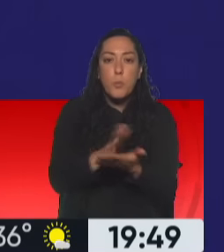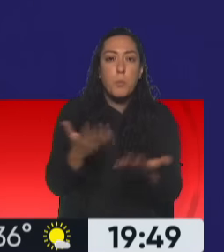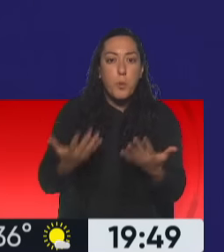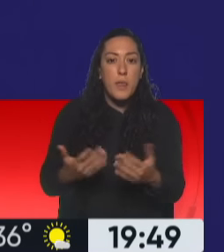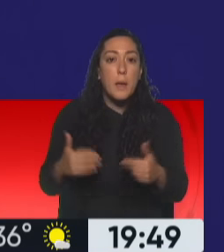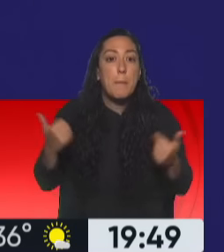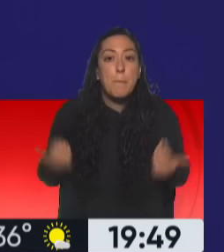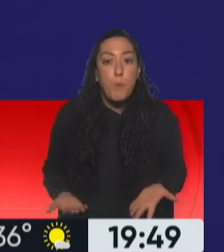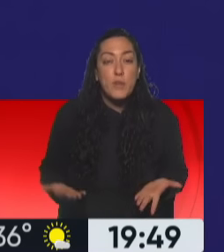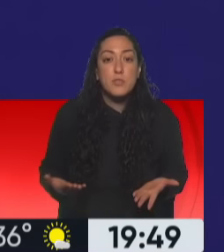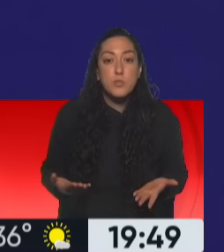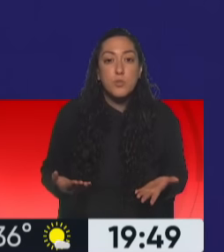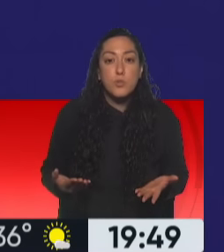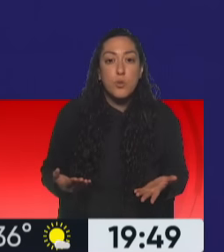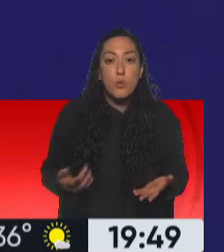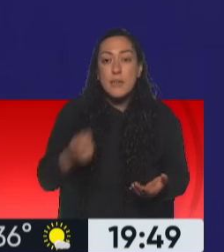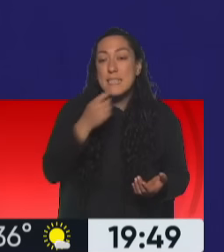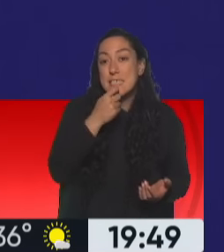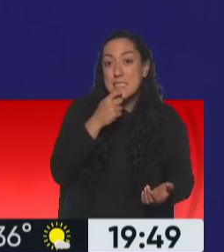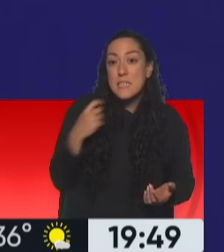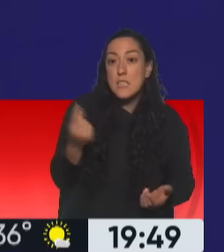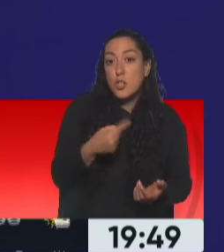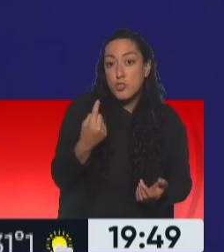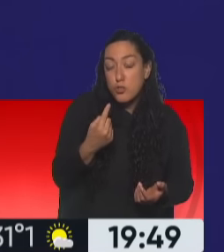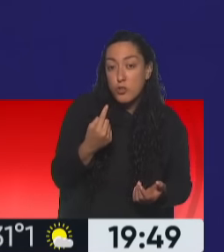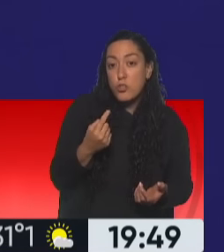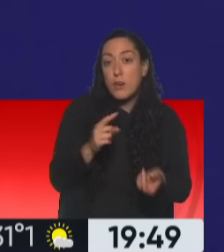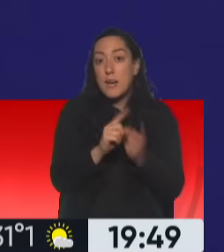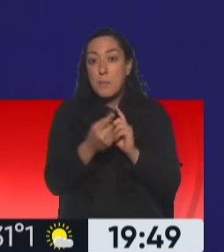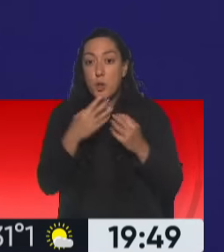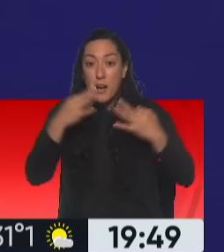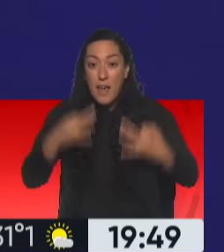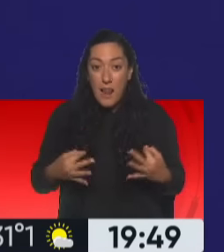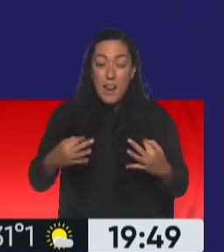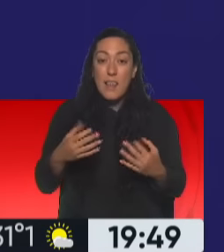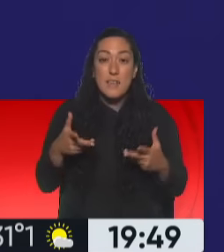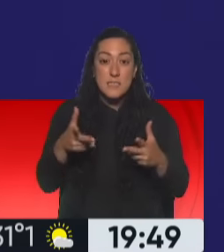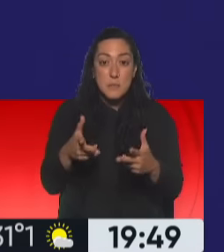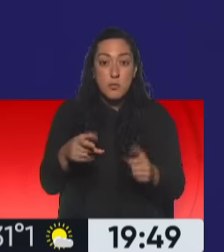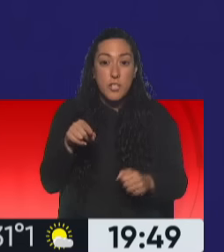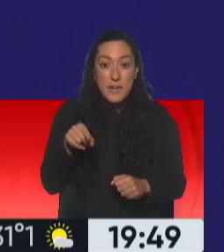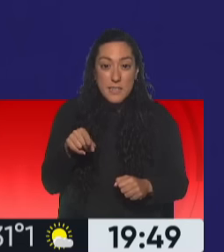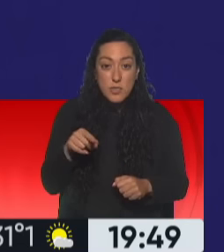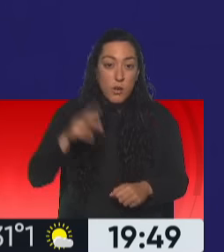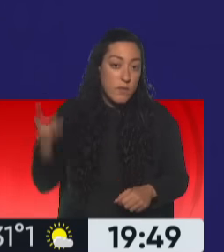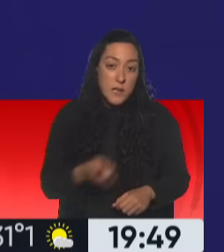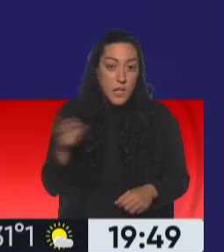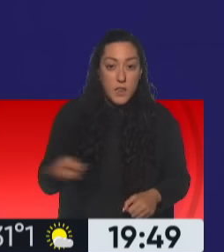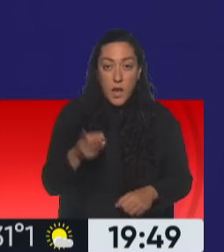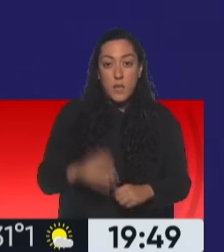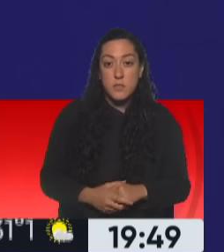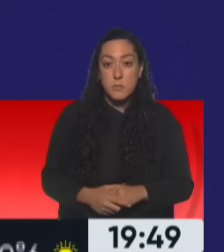lo tanto, cualquier apreciación que hagan sobre el tipo de cambio real es berreta.